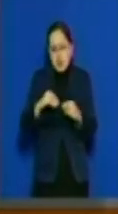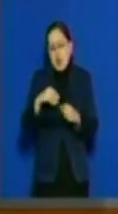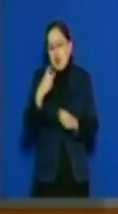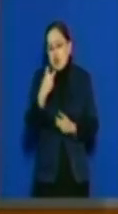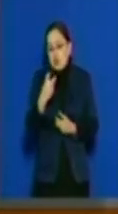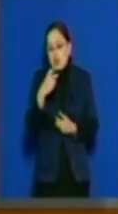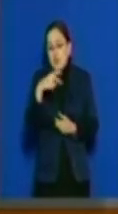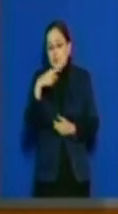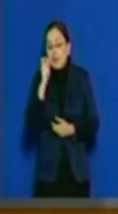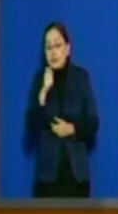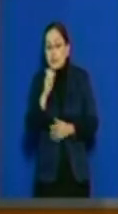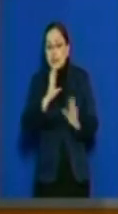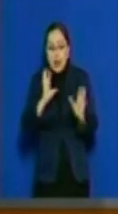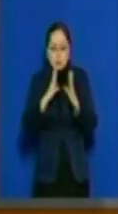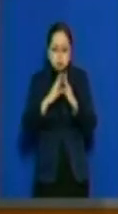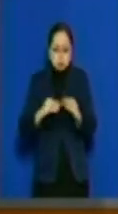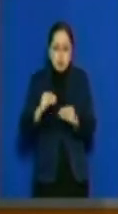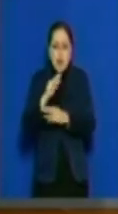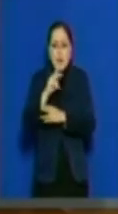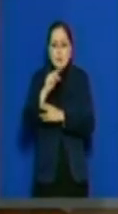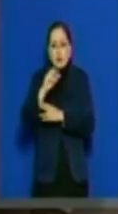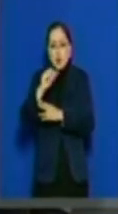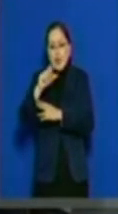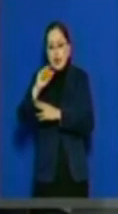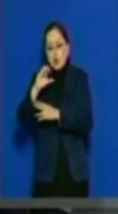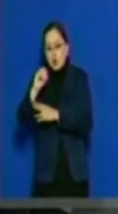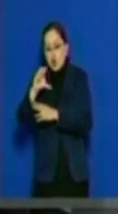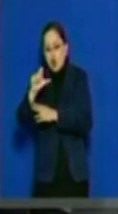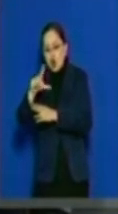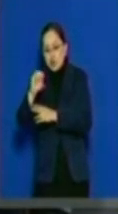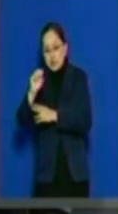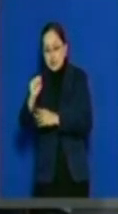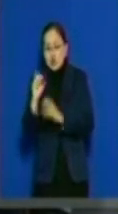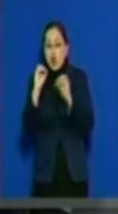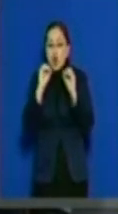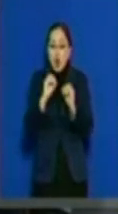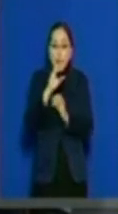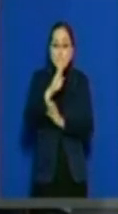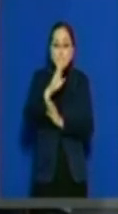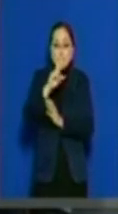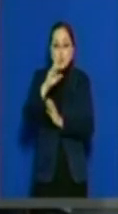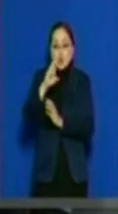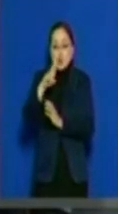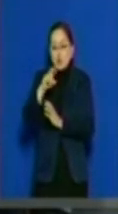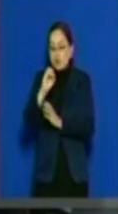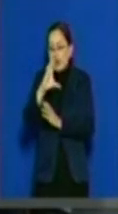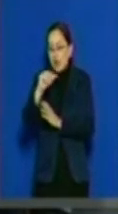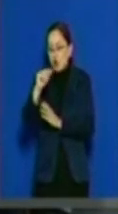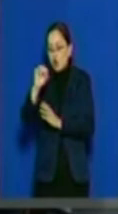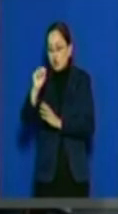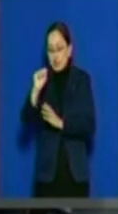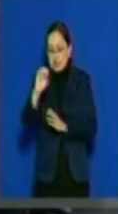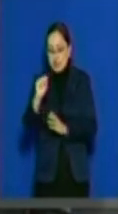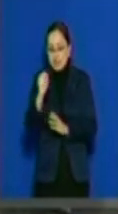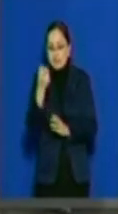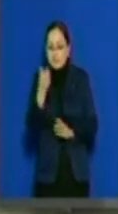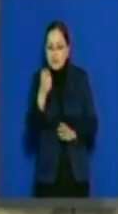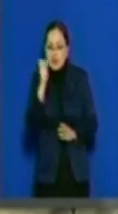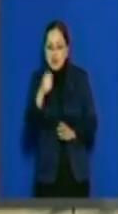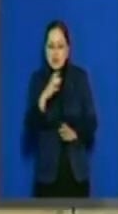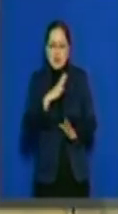y la brucelosis. Doctor, esto usted lo conoce y me parece que